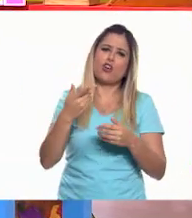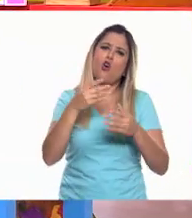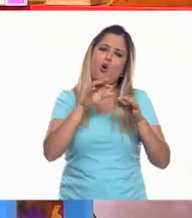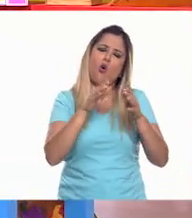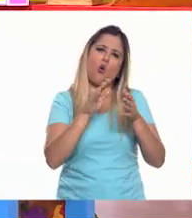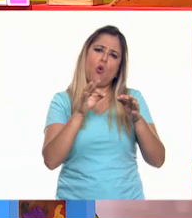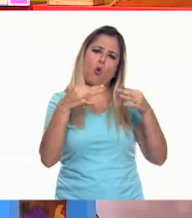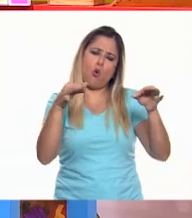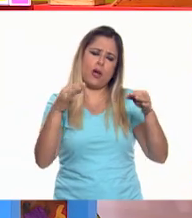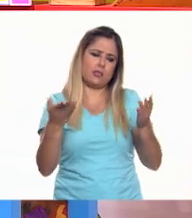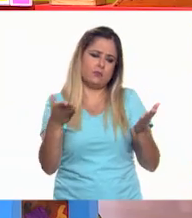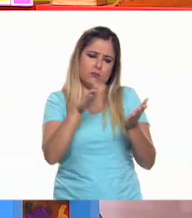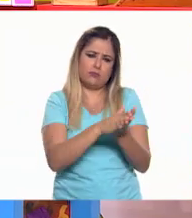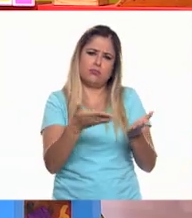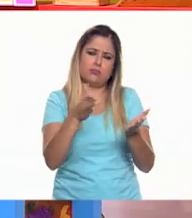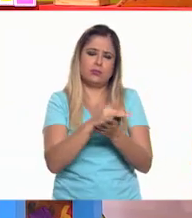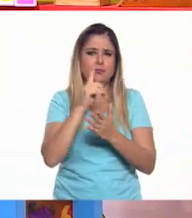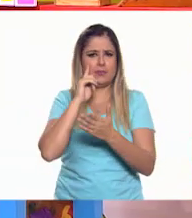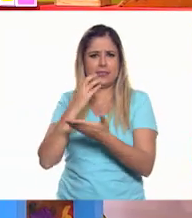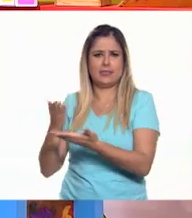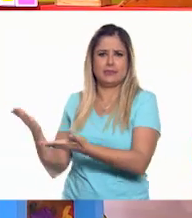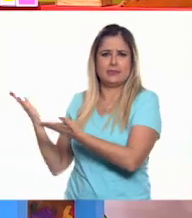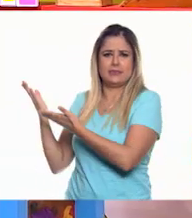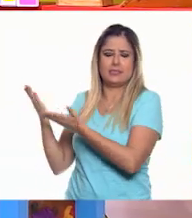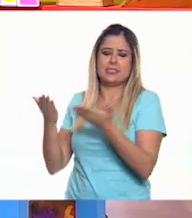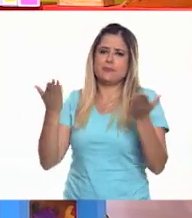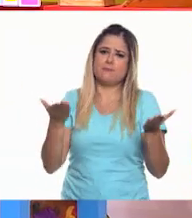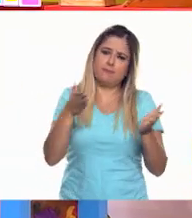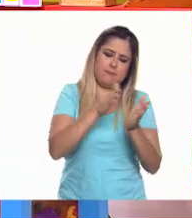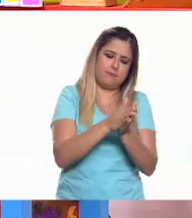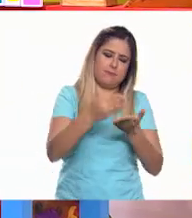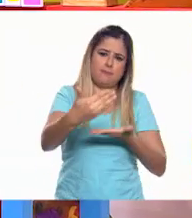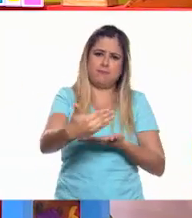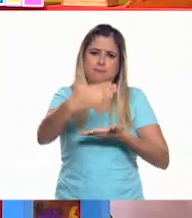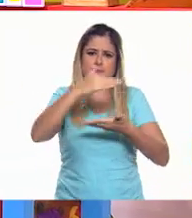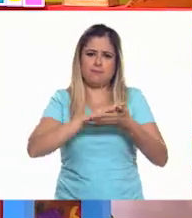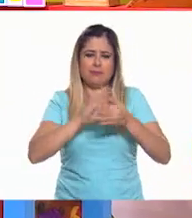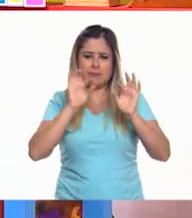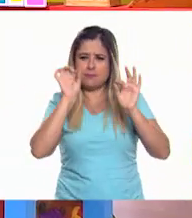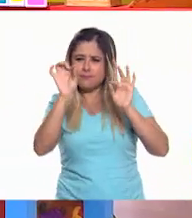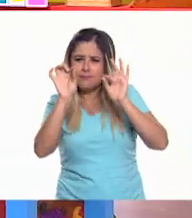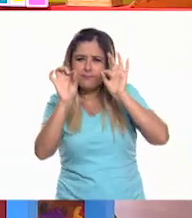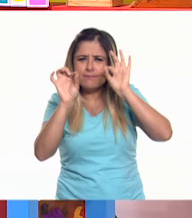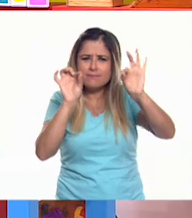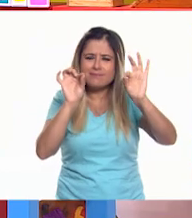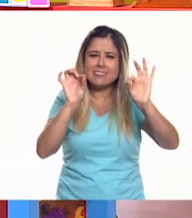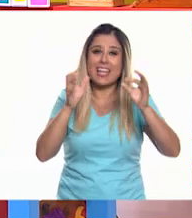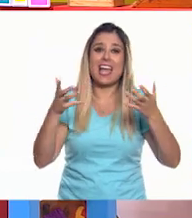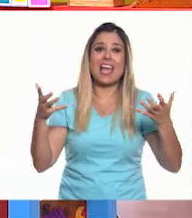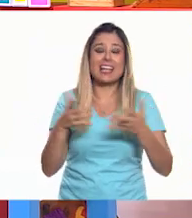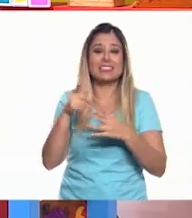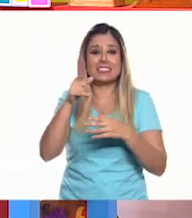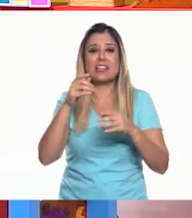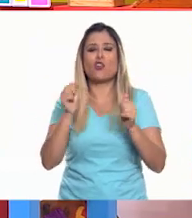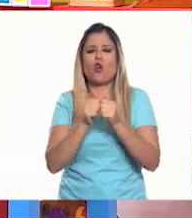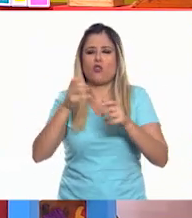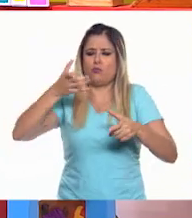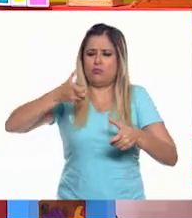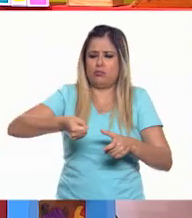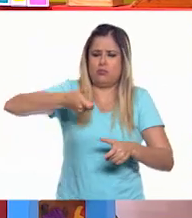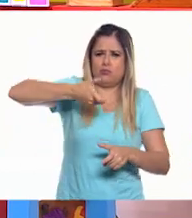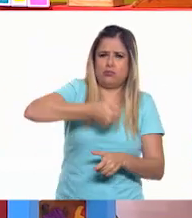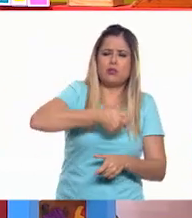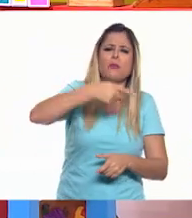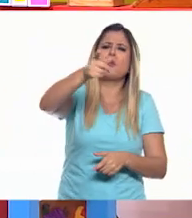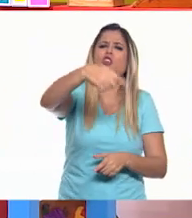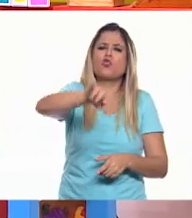hojas de esta manera. Y las doblábamos y les hacíamos un orificio. Se lo hicimos con una perforadora, pero ustedes lo